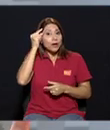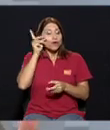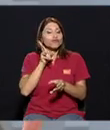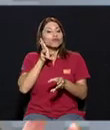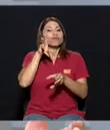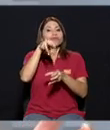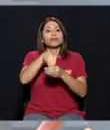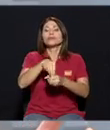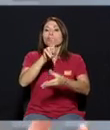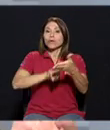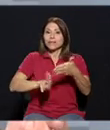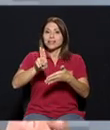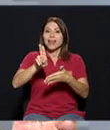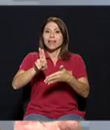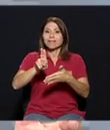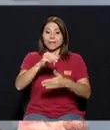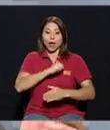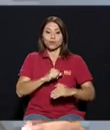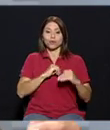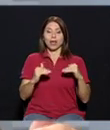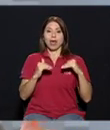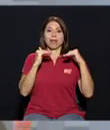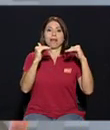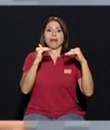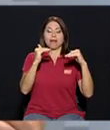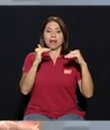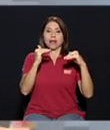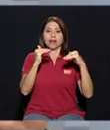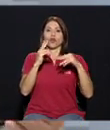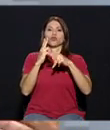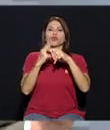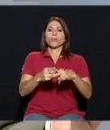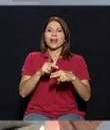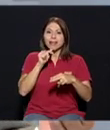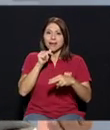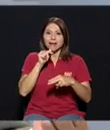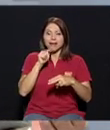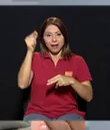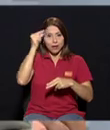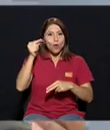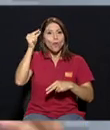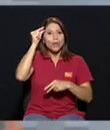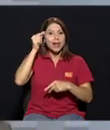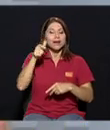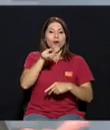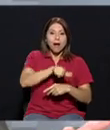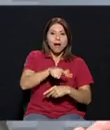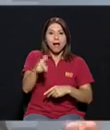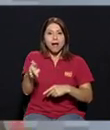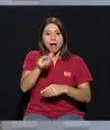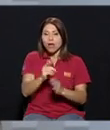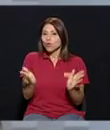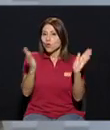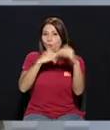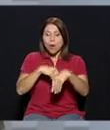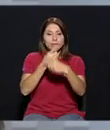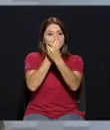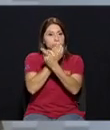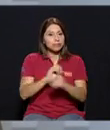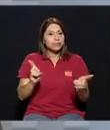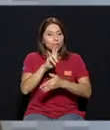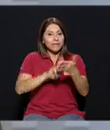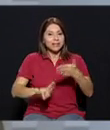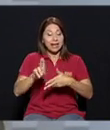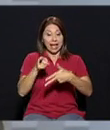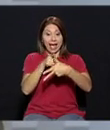universidad, los rectores, las rectoras son nombrados por el gobierno de turno y no existe democracia universitaria.